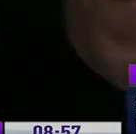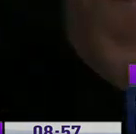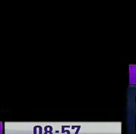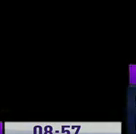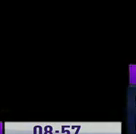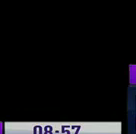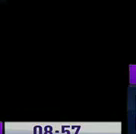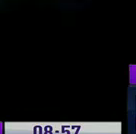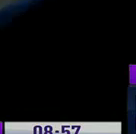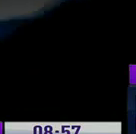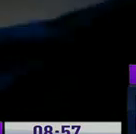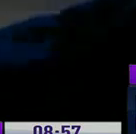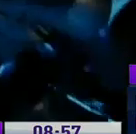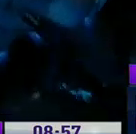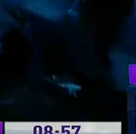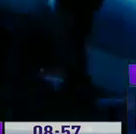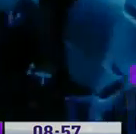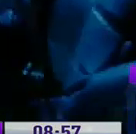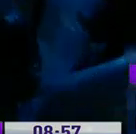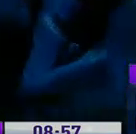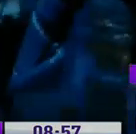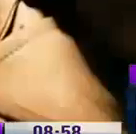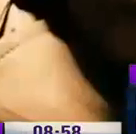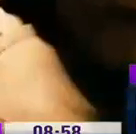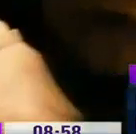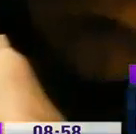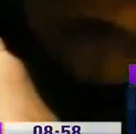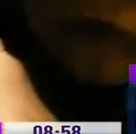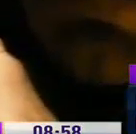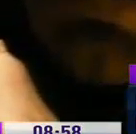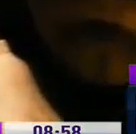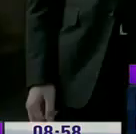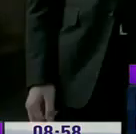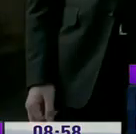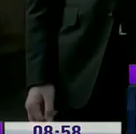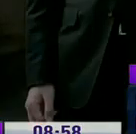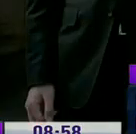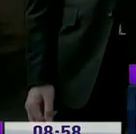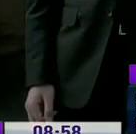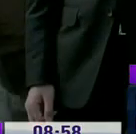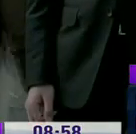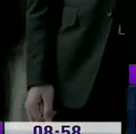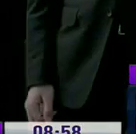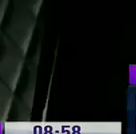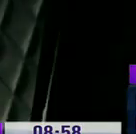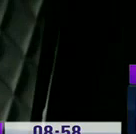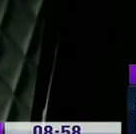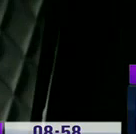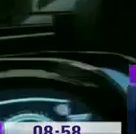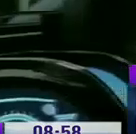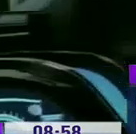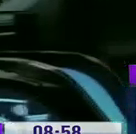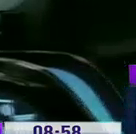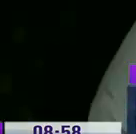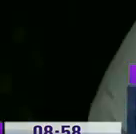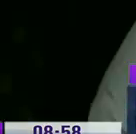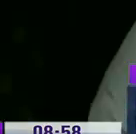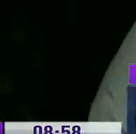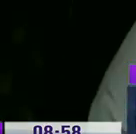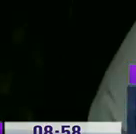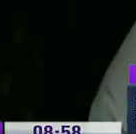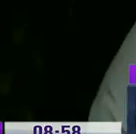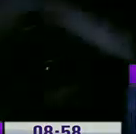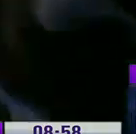spin-offs basados en los personajes de su longeva saga y con una película con Robert Pattinson como protagonista que se espera